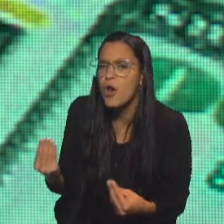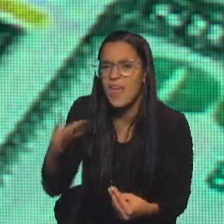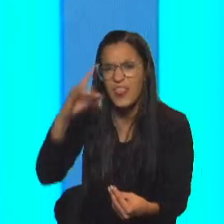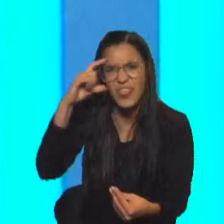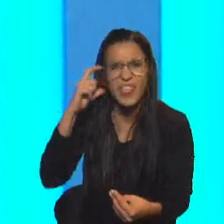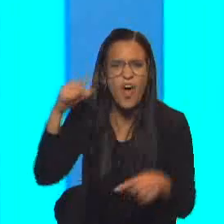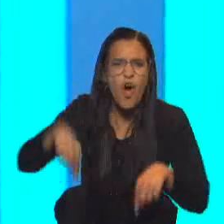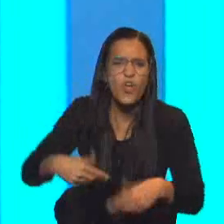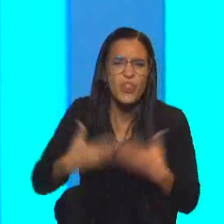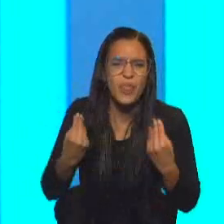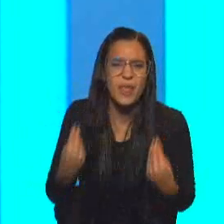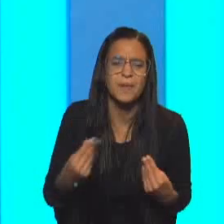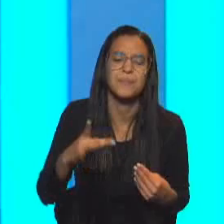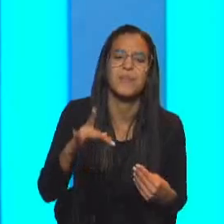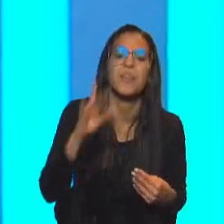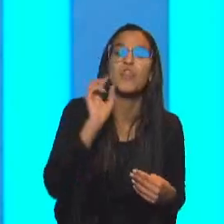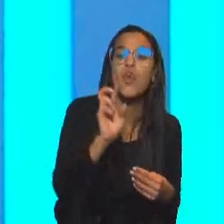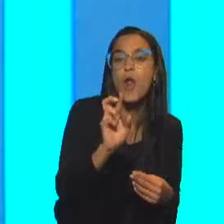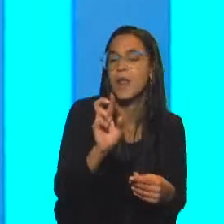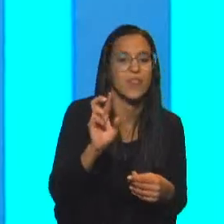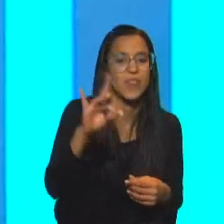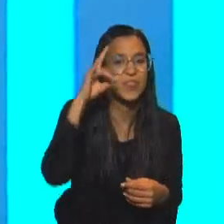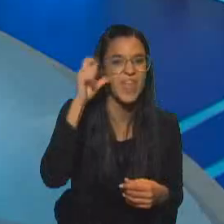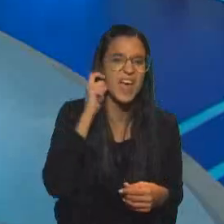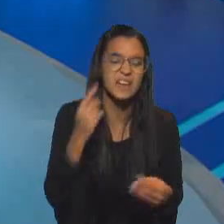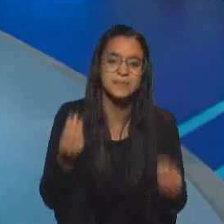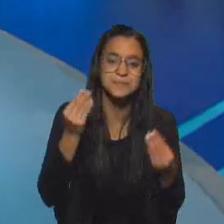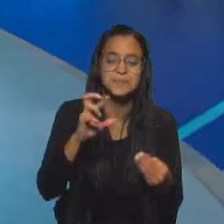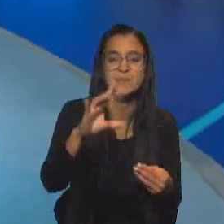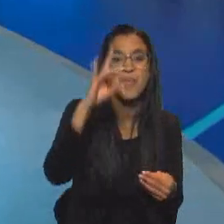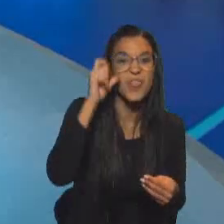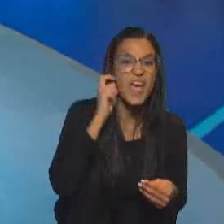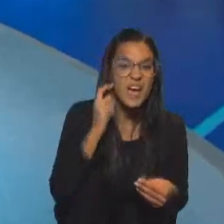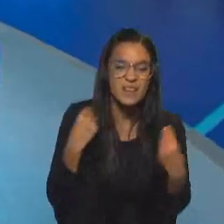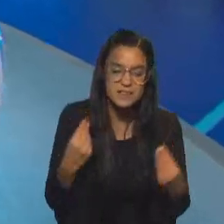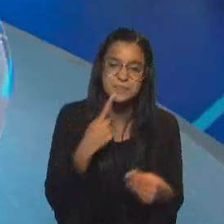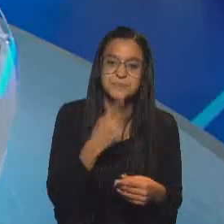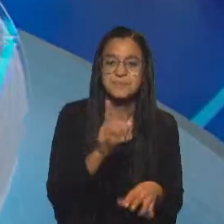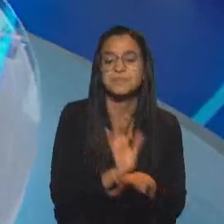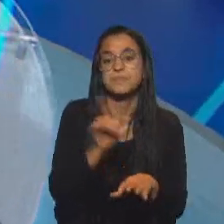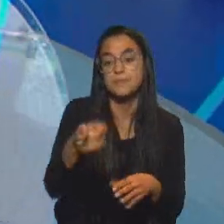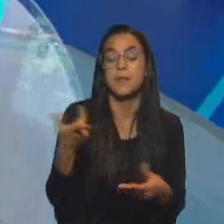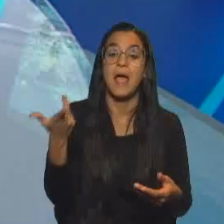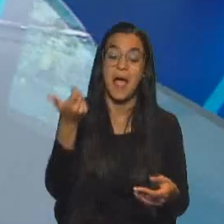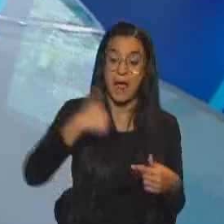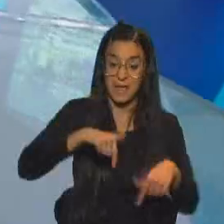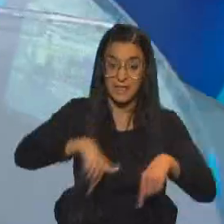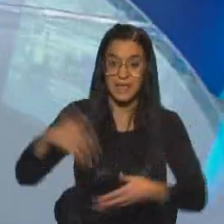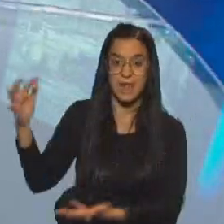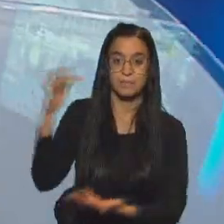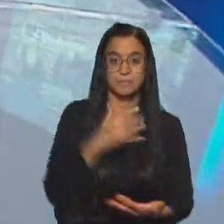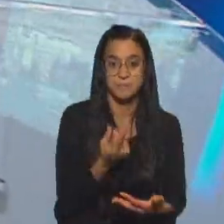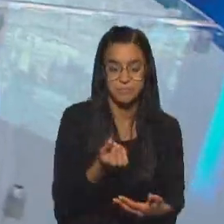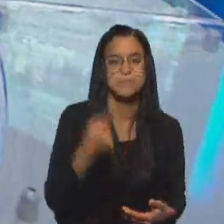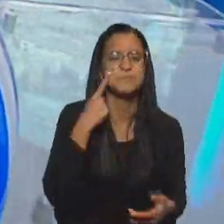flores claro no es el día de de dólares y no delegue y que son estos de él solo es un monto que le va a llegar a argentina por parte del fmi y